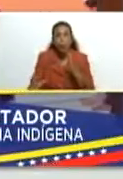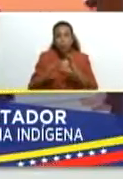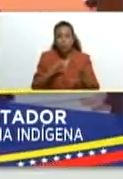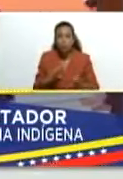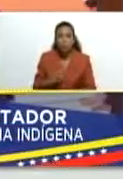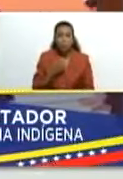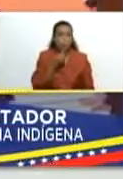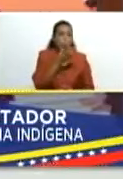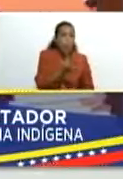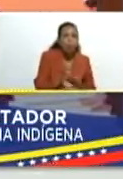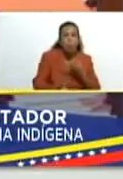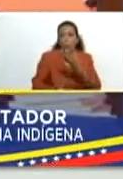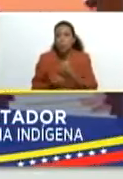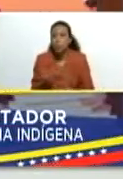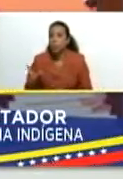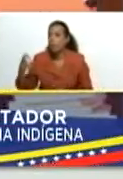comunicadores